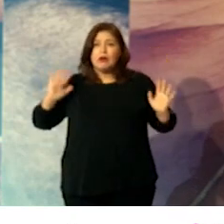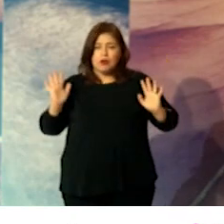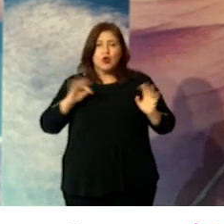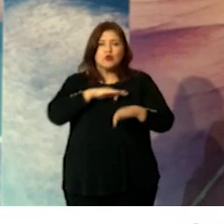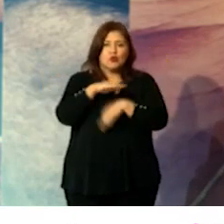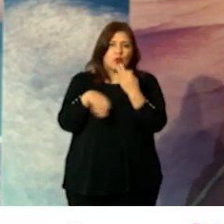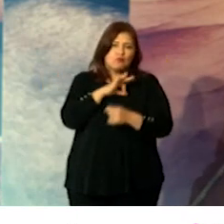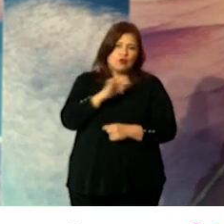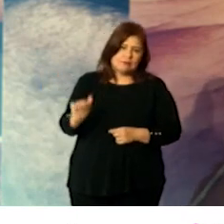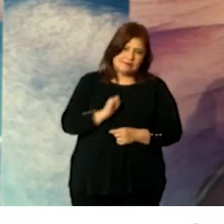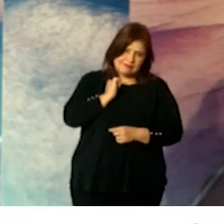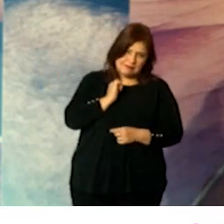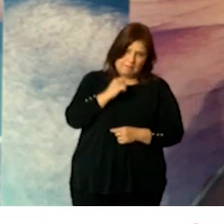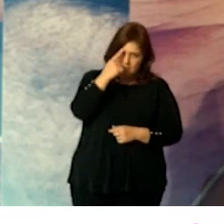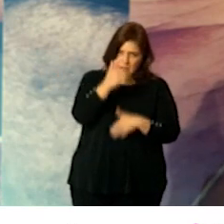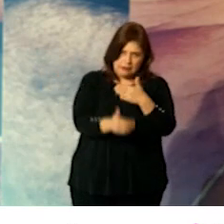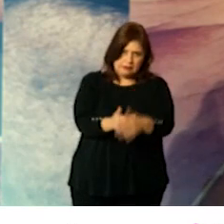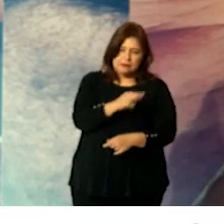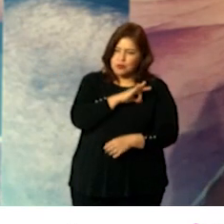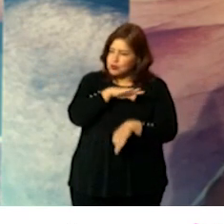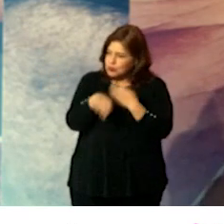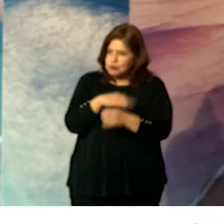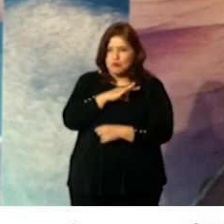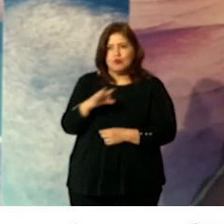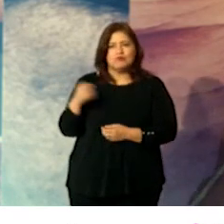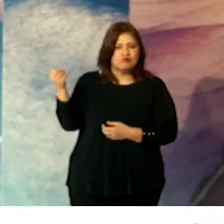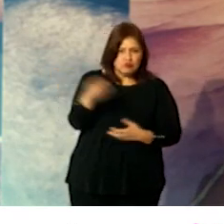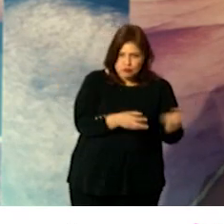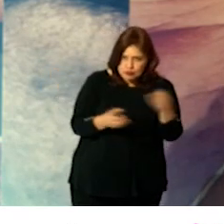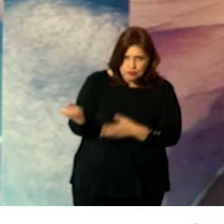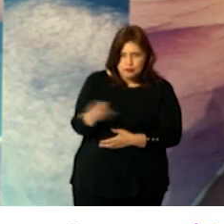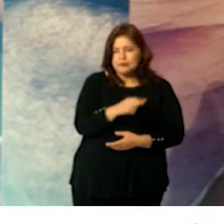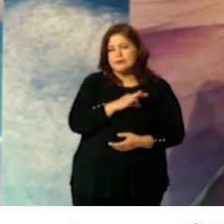podemos aprovechar, todos nosotros podemos aportar.